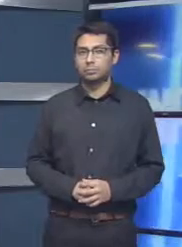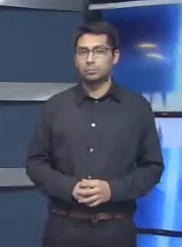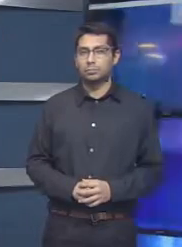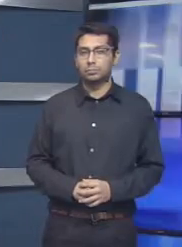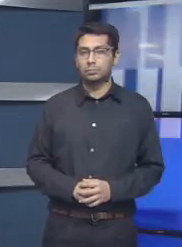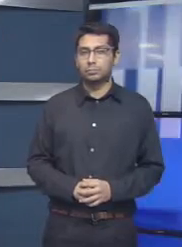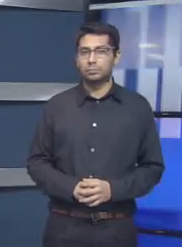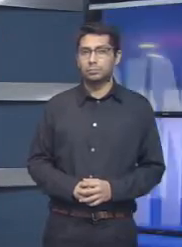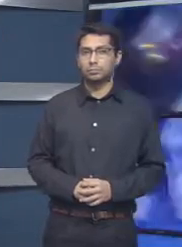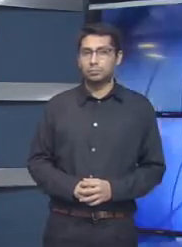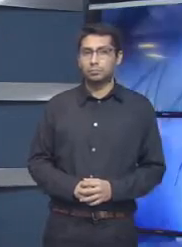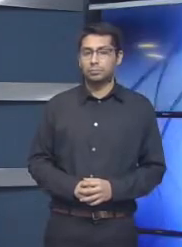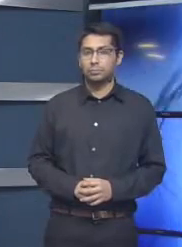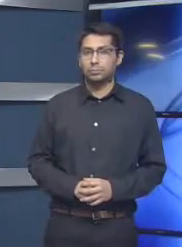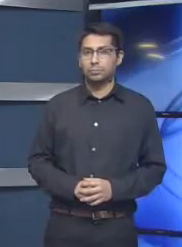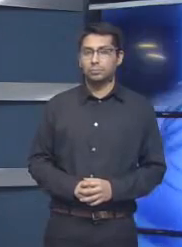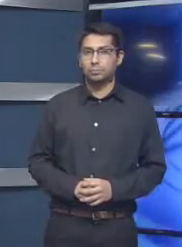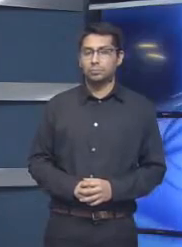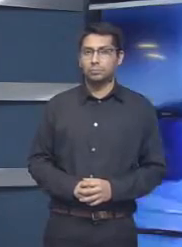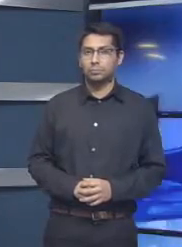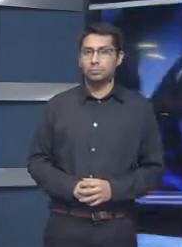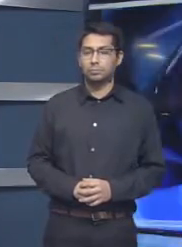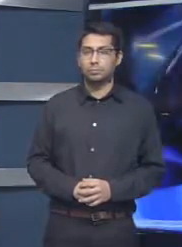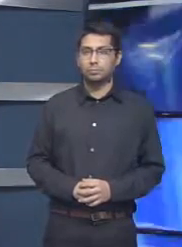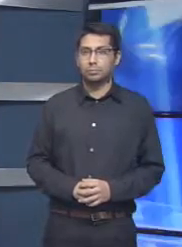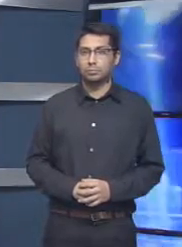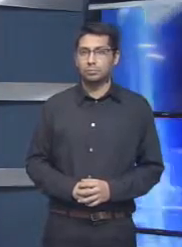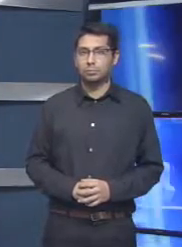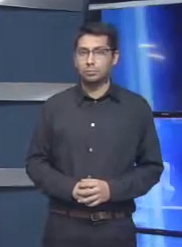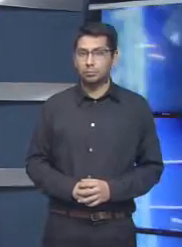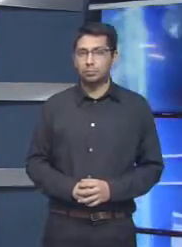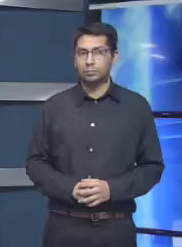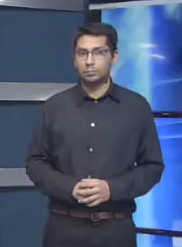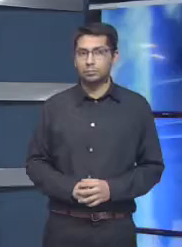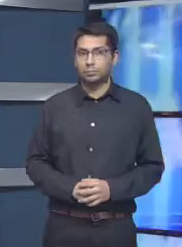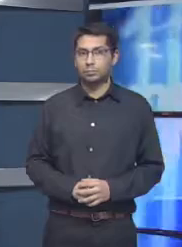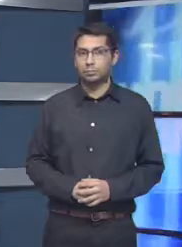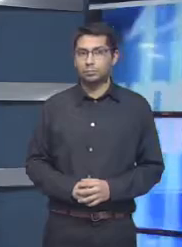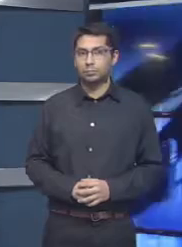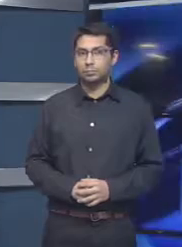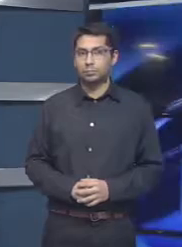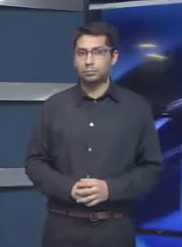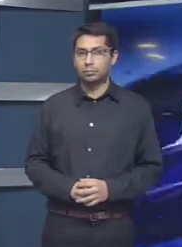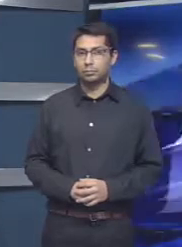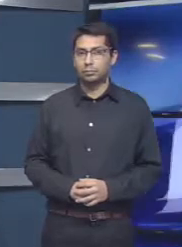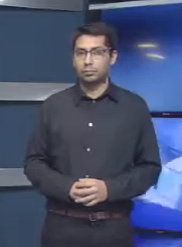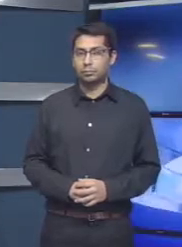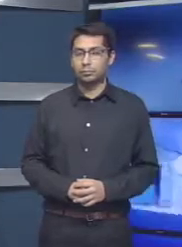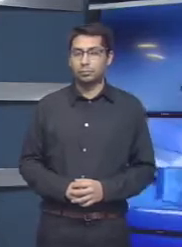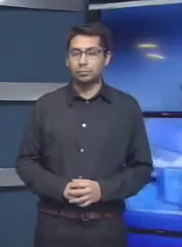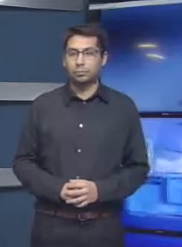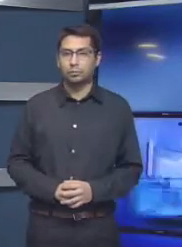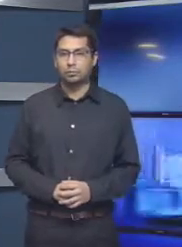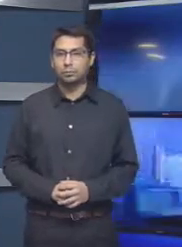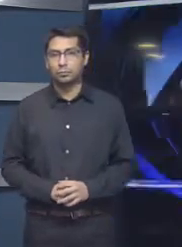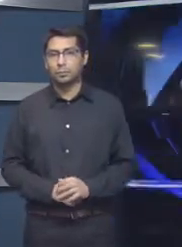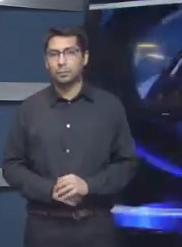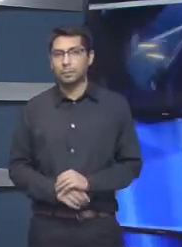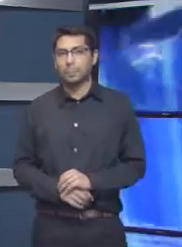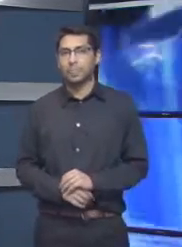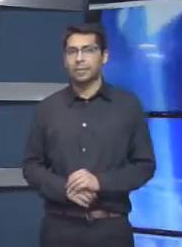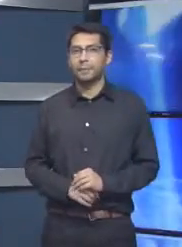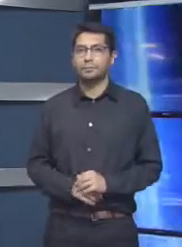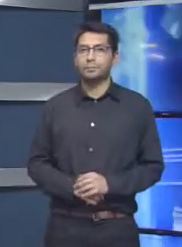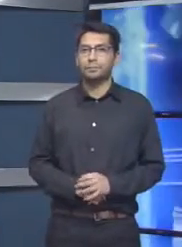puede, tratamos en lo posible de poder mantener y sostener no solamente un negocio o un